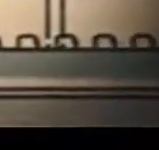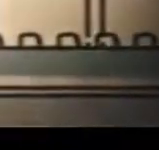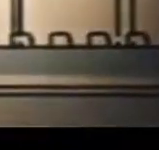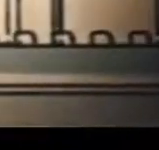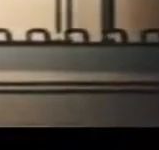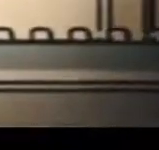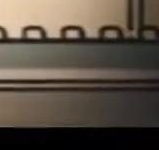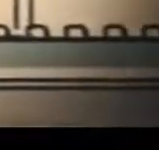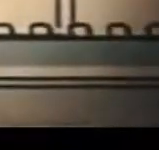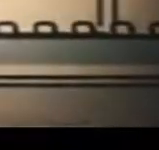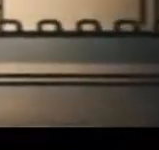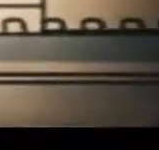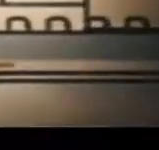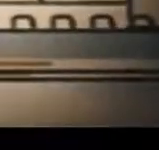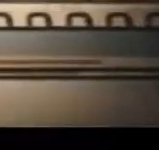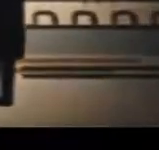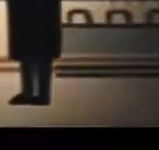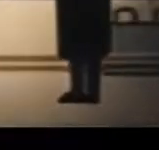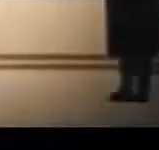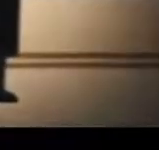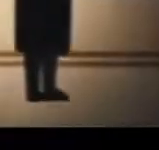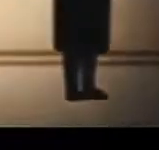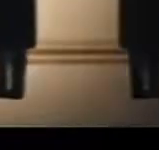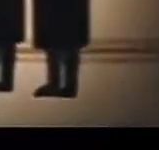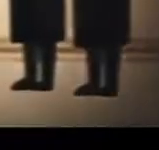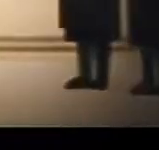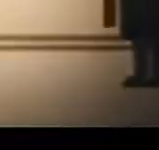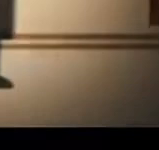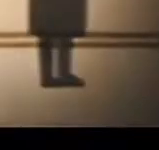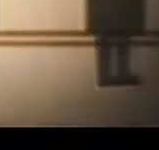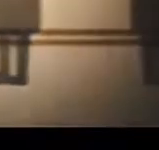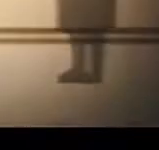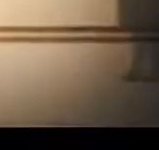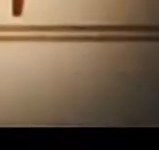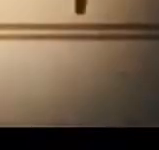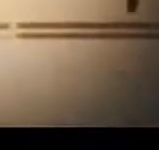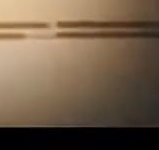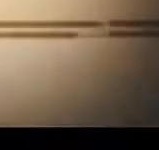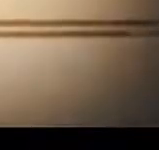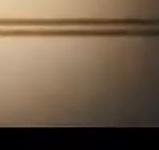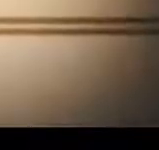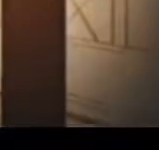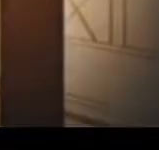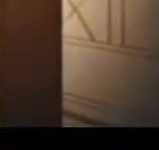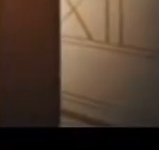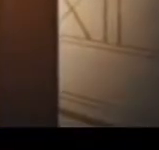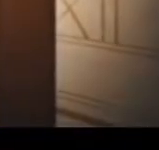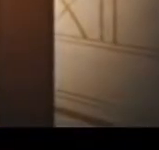Inunda el espacio como una fuerza rebelde que por momentos torna todo distinto.